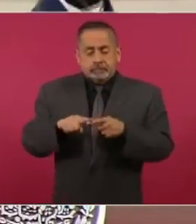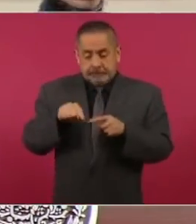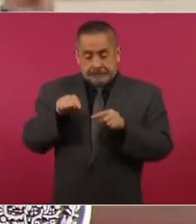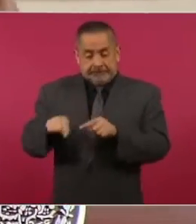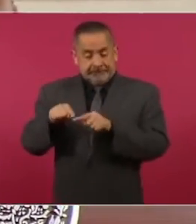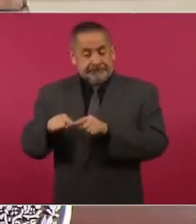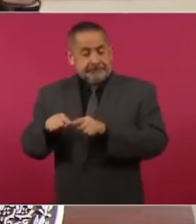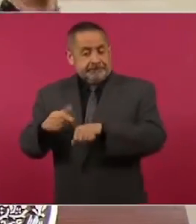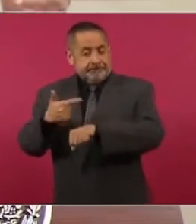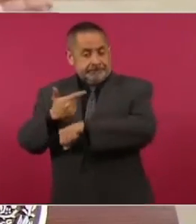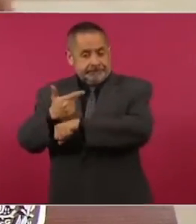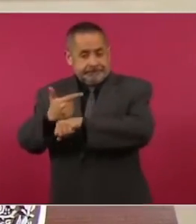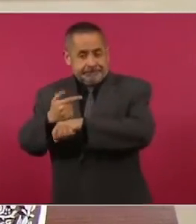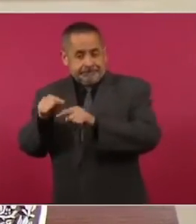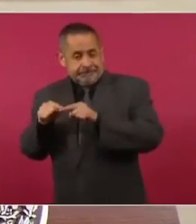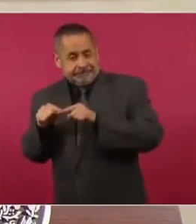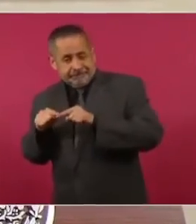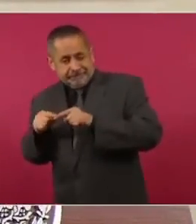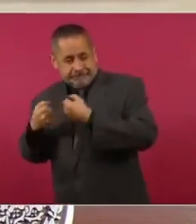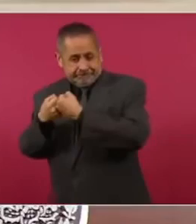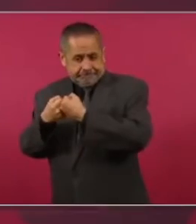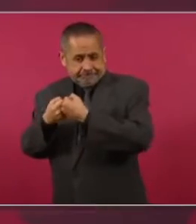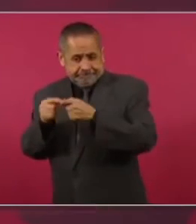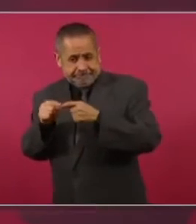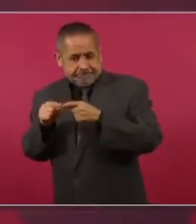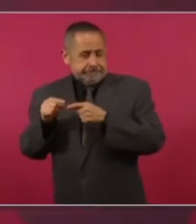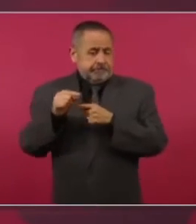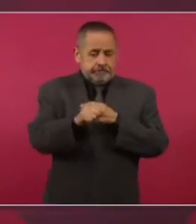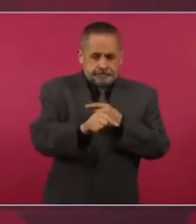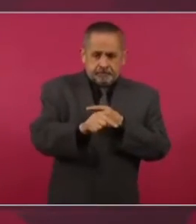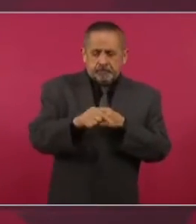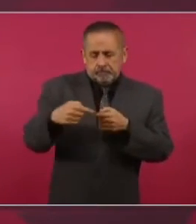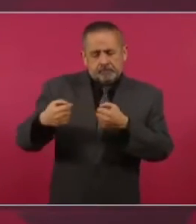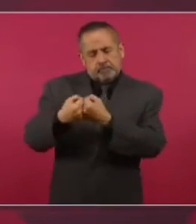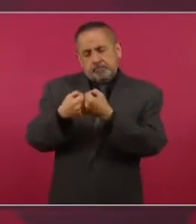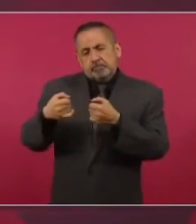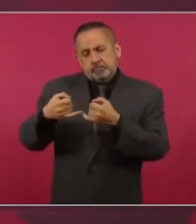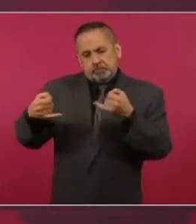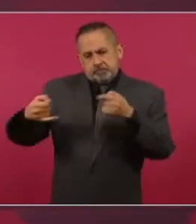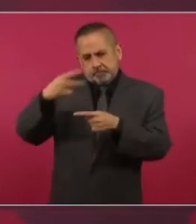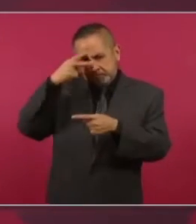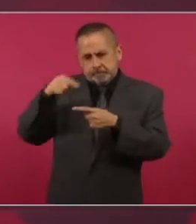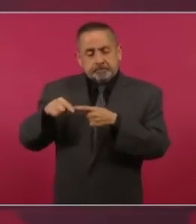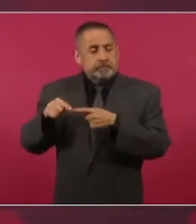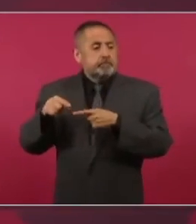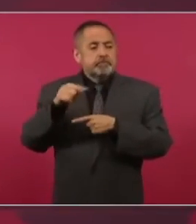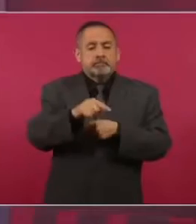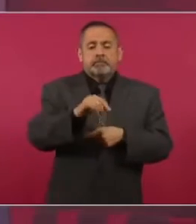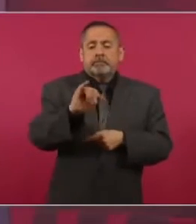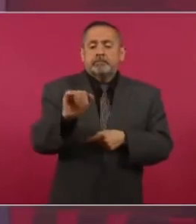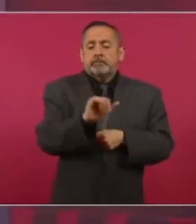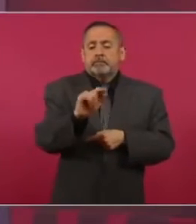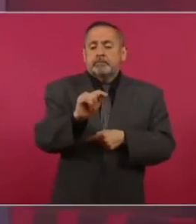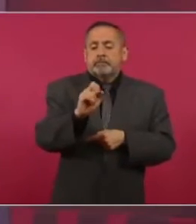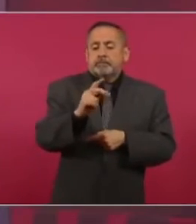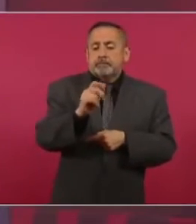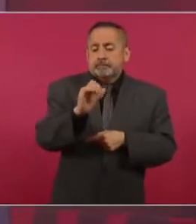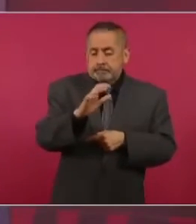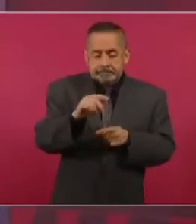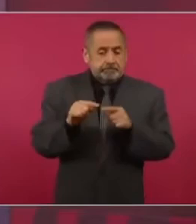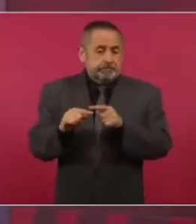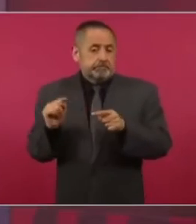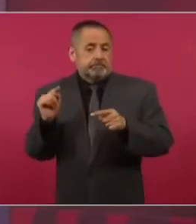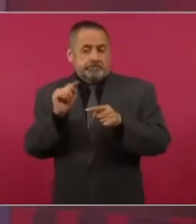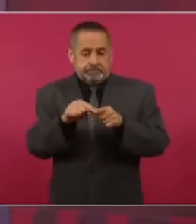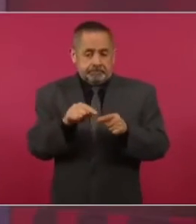Guatemala, la frontera con México, hasta Ixtepec, y